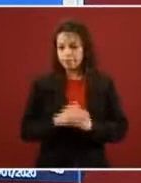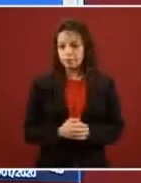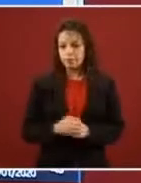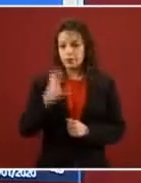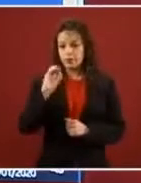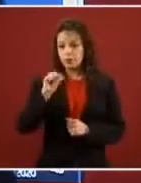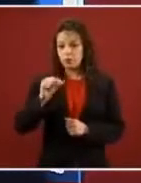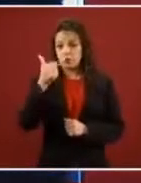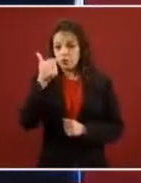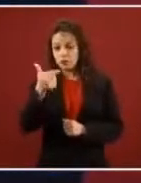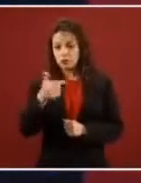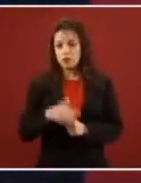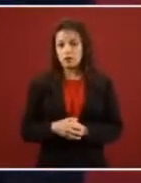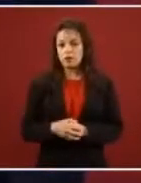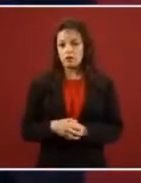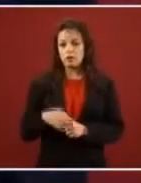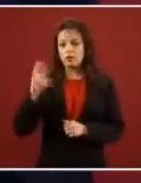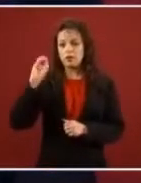0.7,